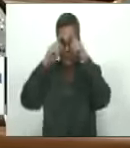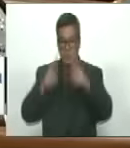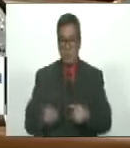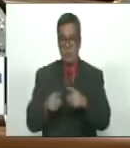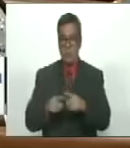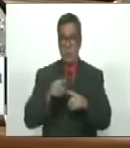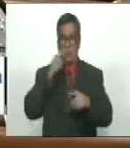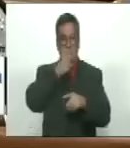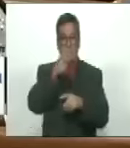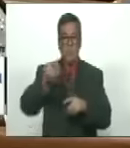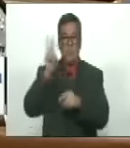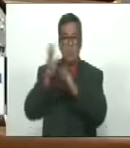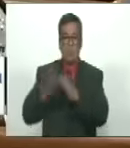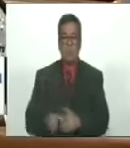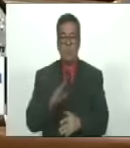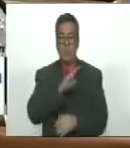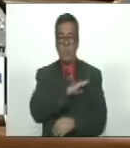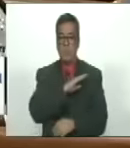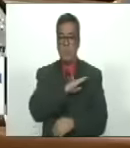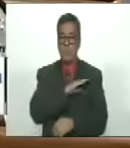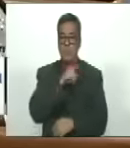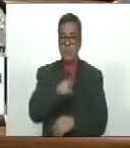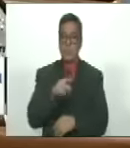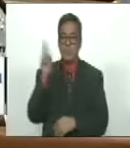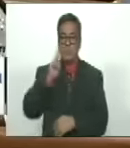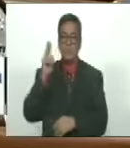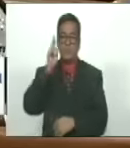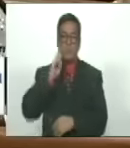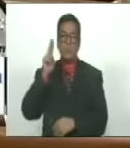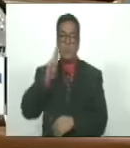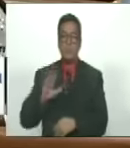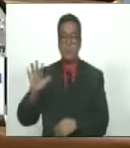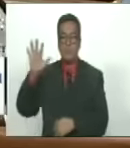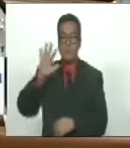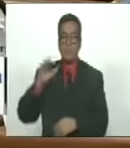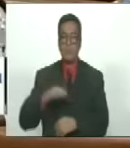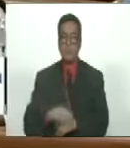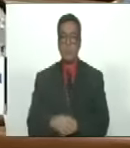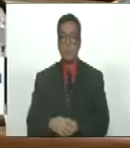del mandato del pueblo venezolano le corresponden a la República Bolivariana de Venezuela.